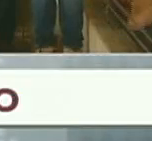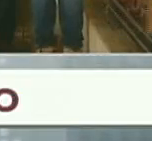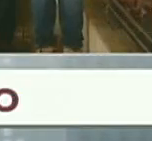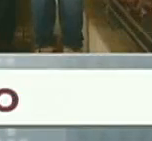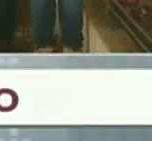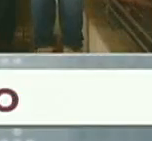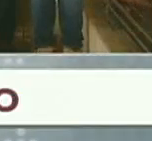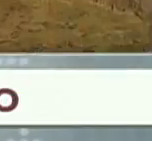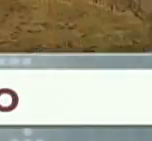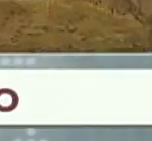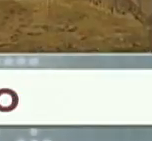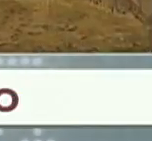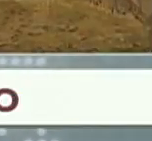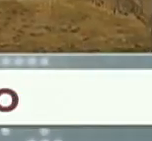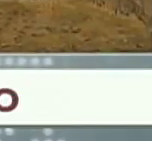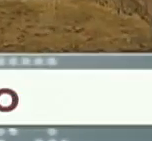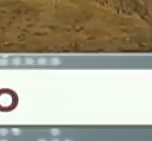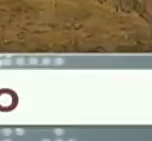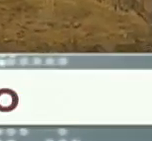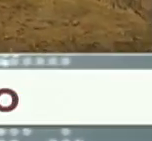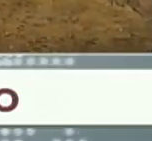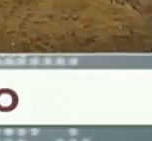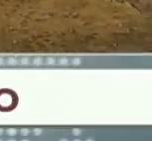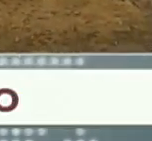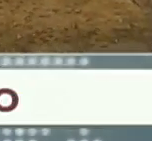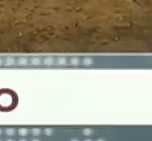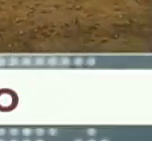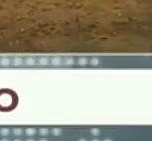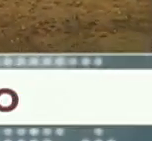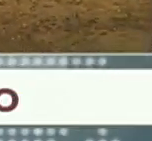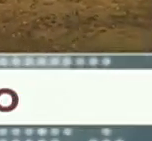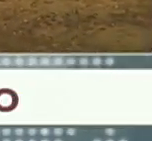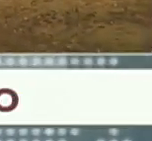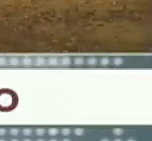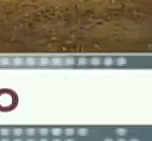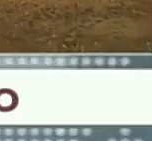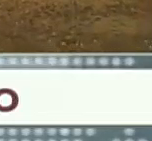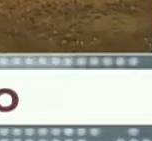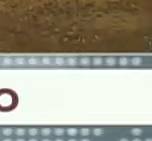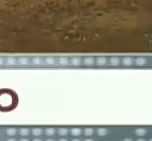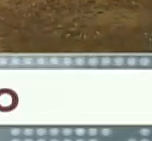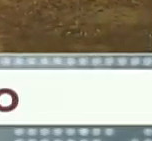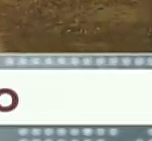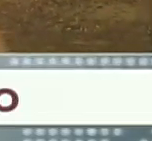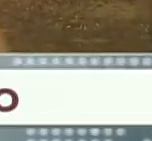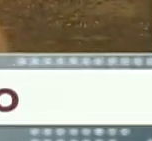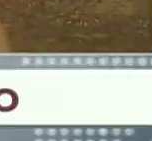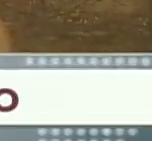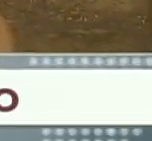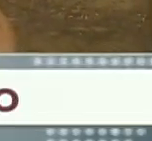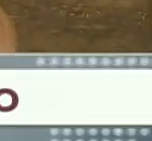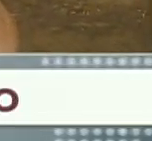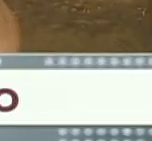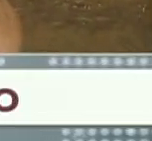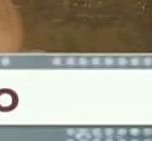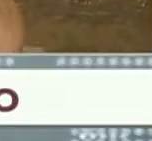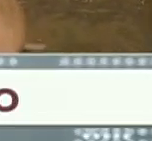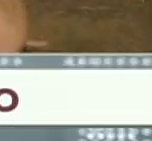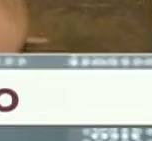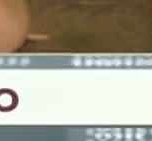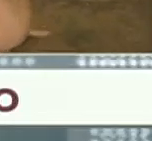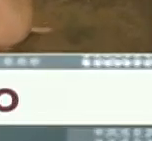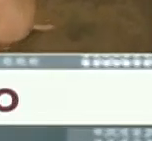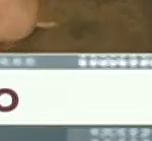veterinarios, la tasa de mortalidad tan baja que tienen los